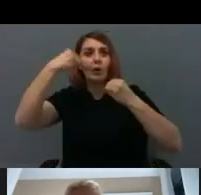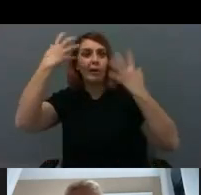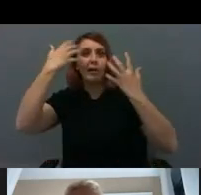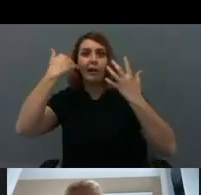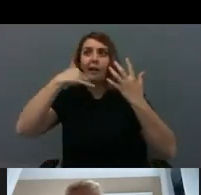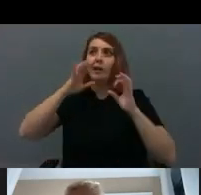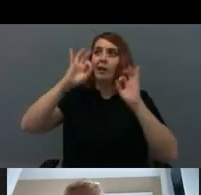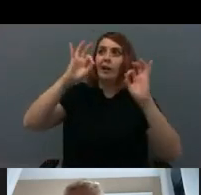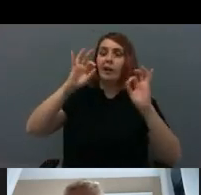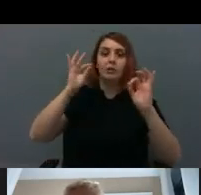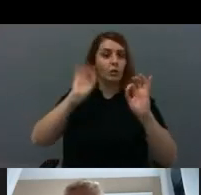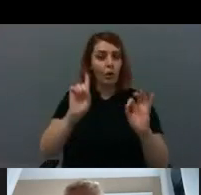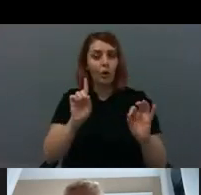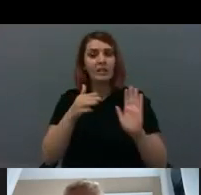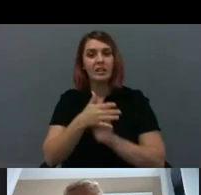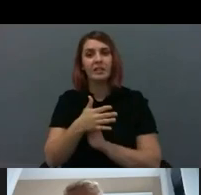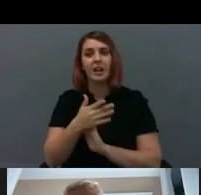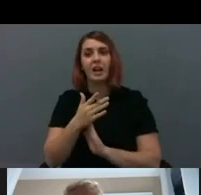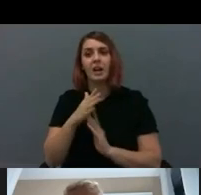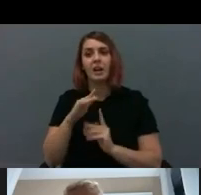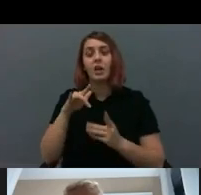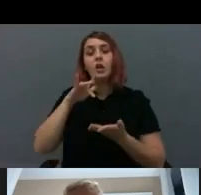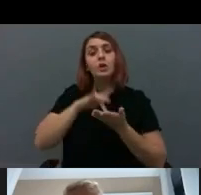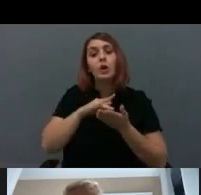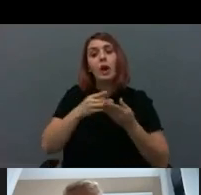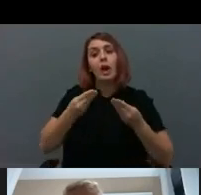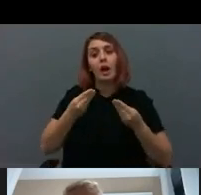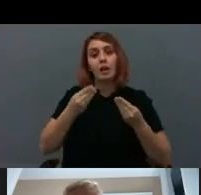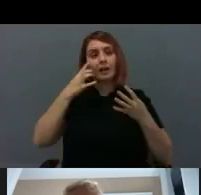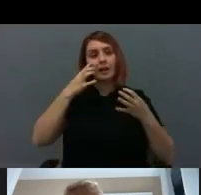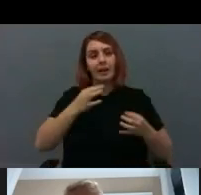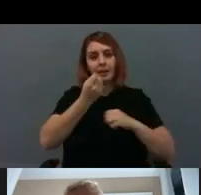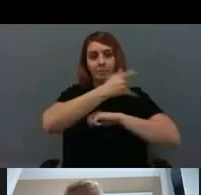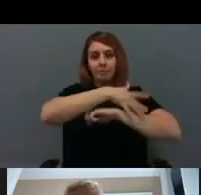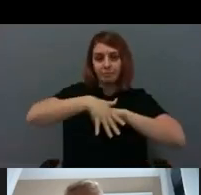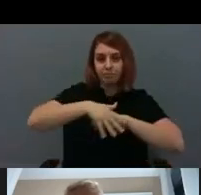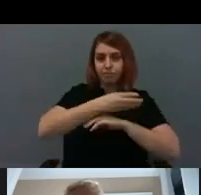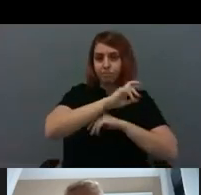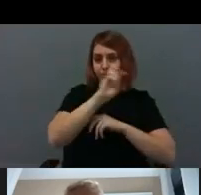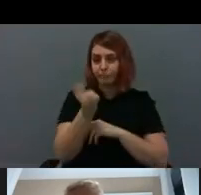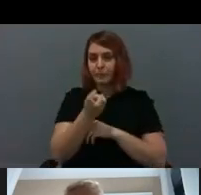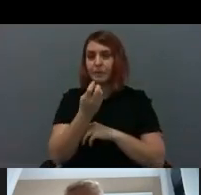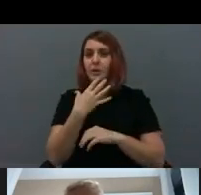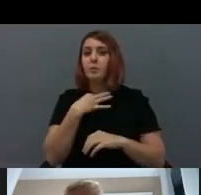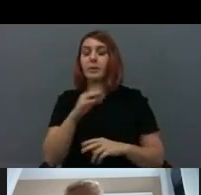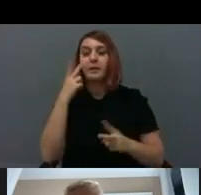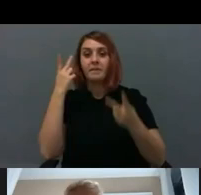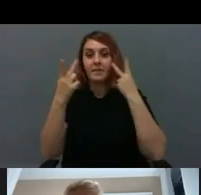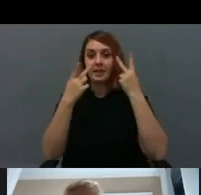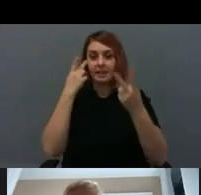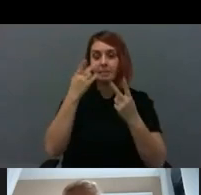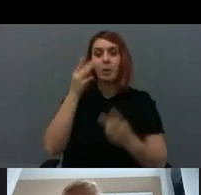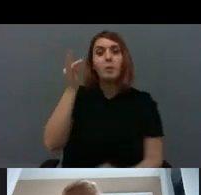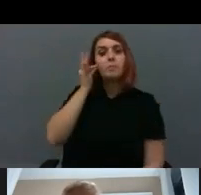específicos de la mujer, sino atravesamos diferentes realidades. Entonces, en el que se visibilice que una